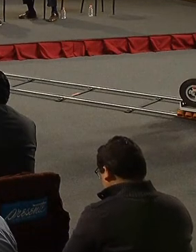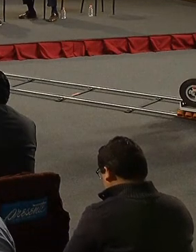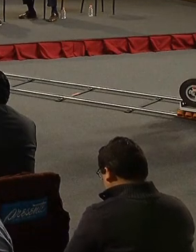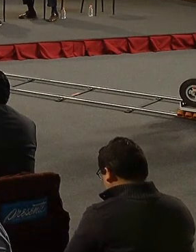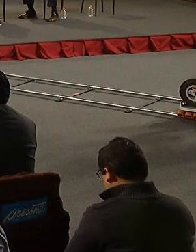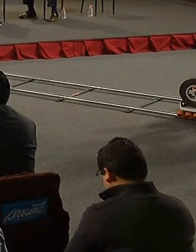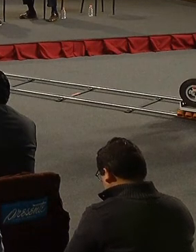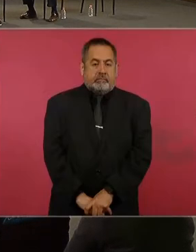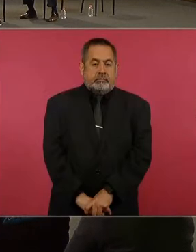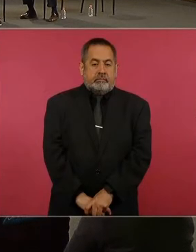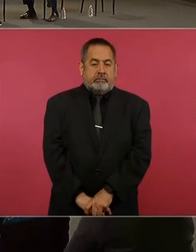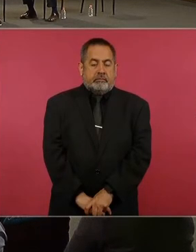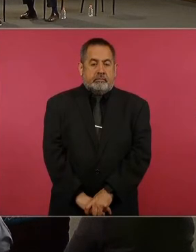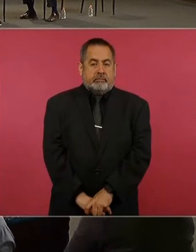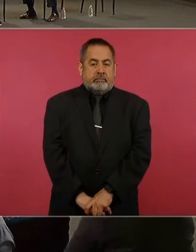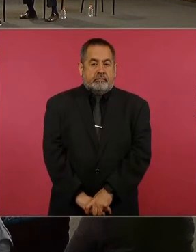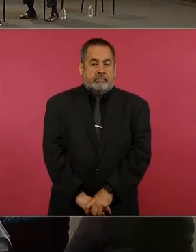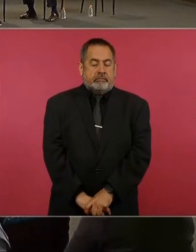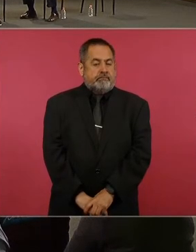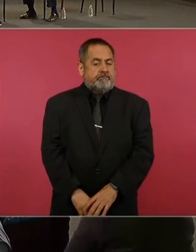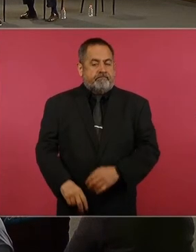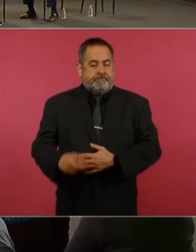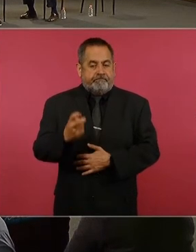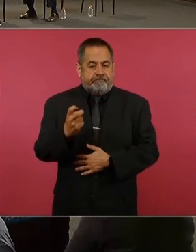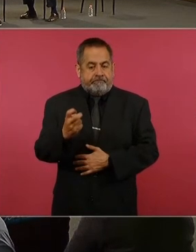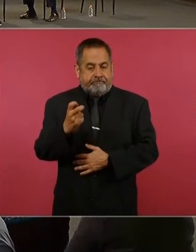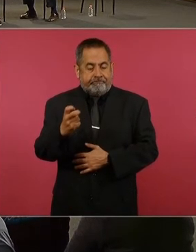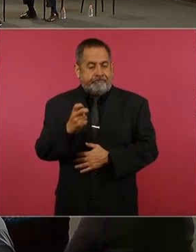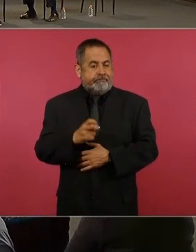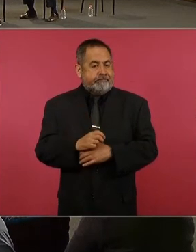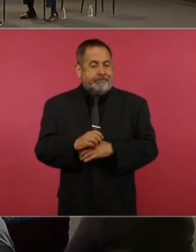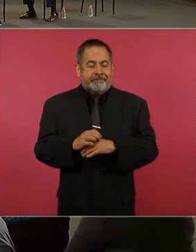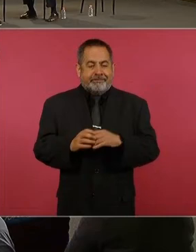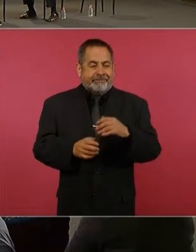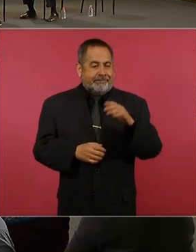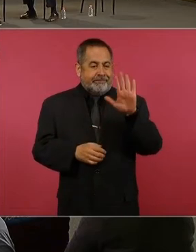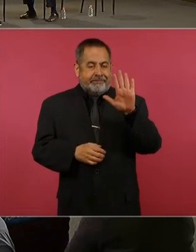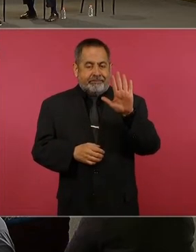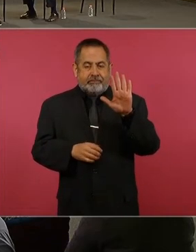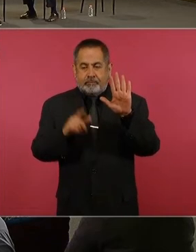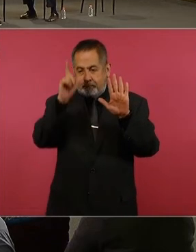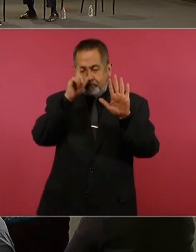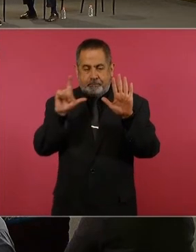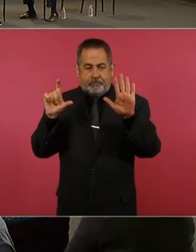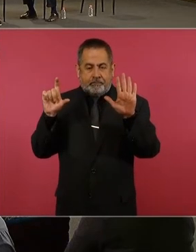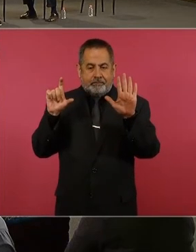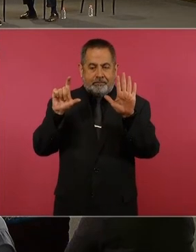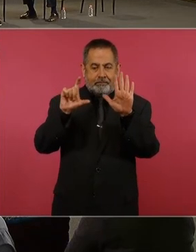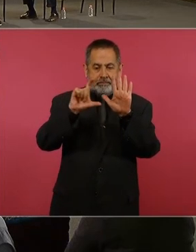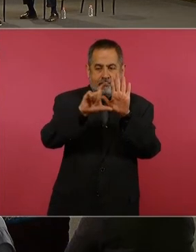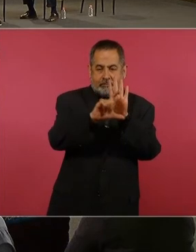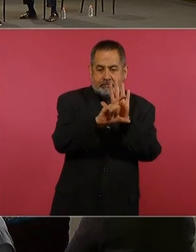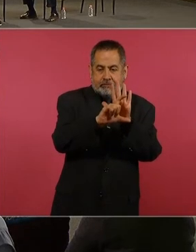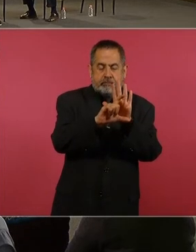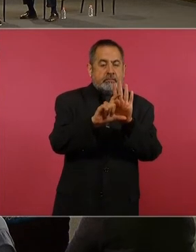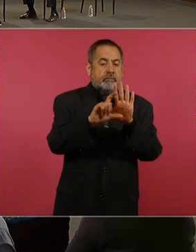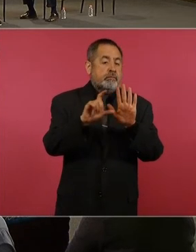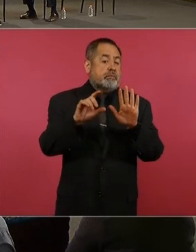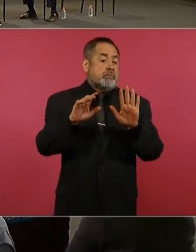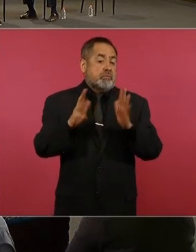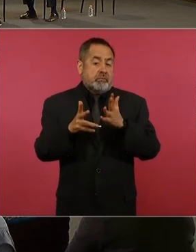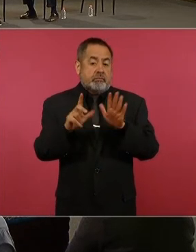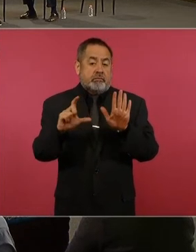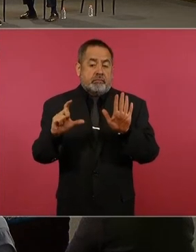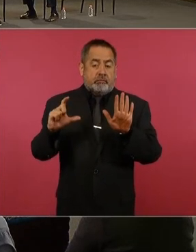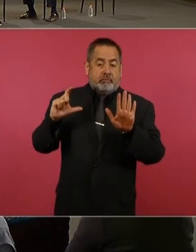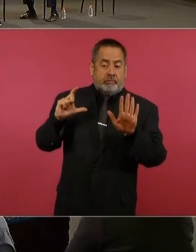esa similaridad es que se producen los eclipses. O sea, las dimensiones angulares de la Luna y del Sol son muy similares, y por eso